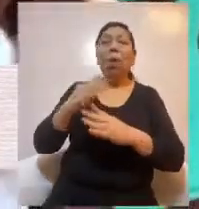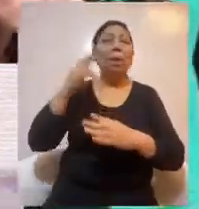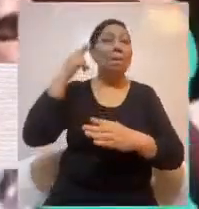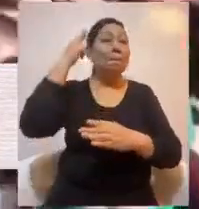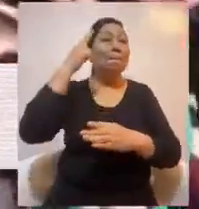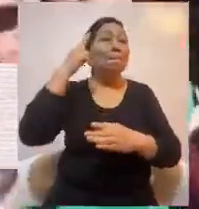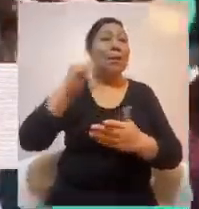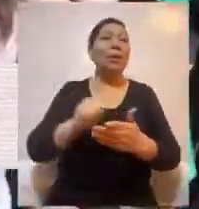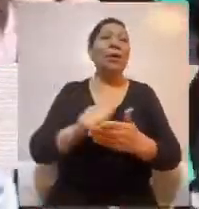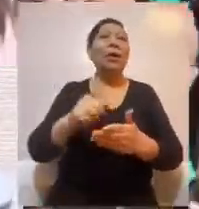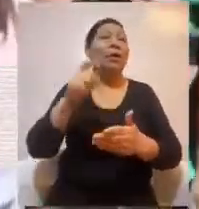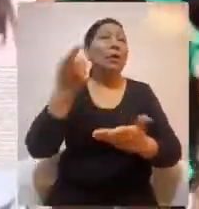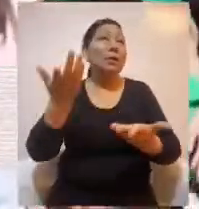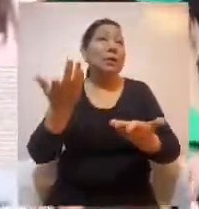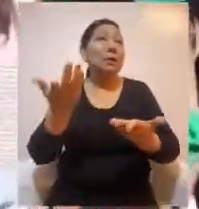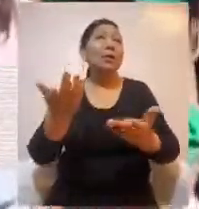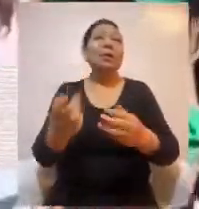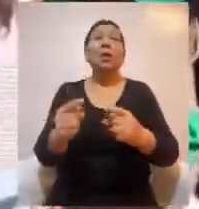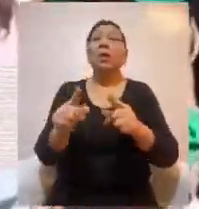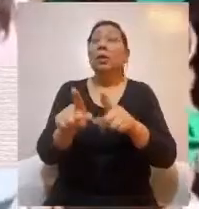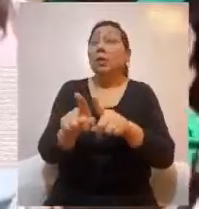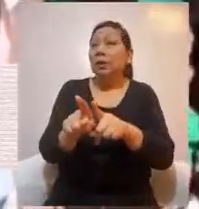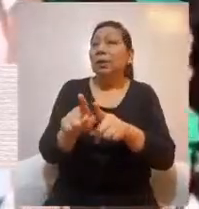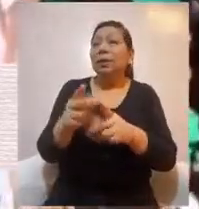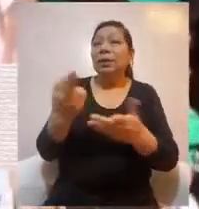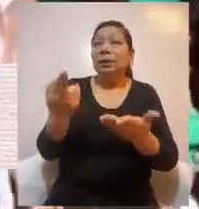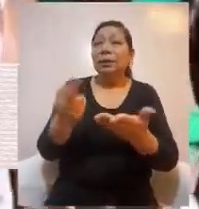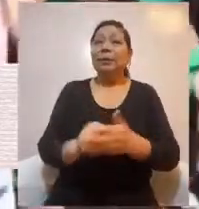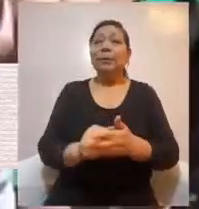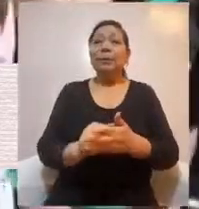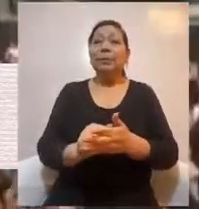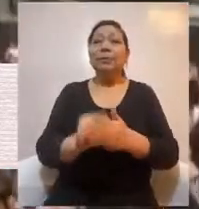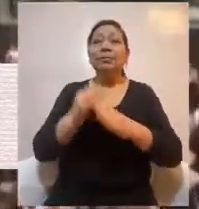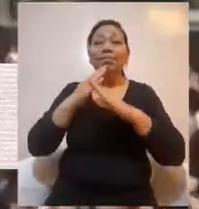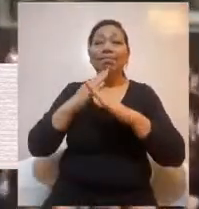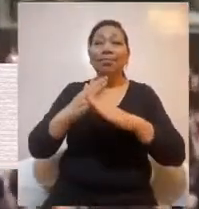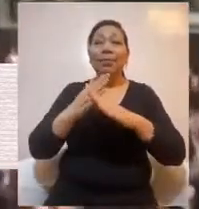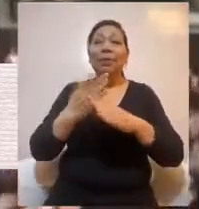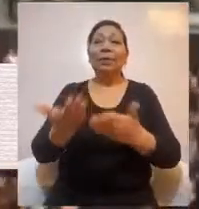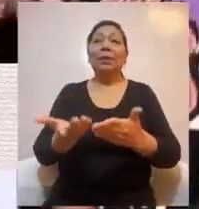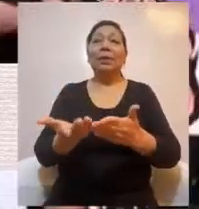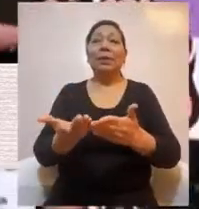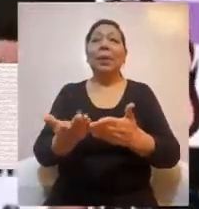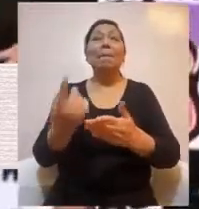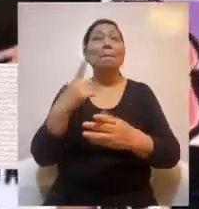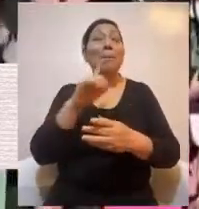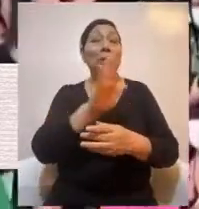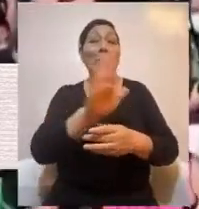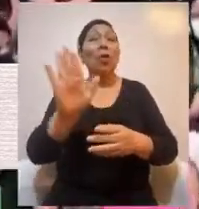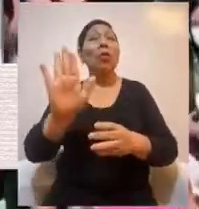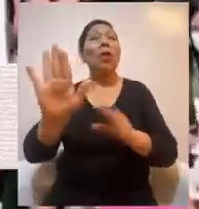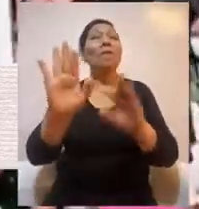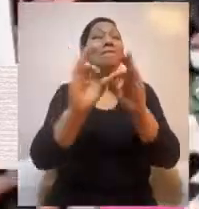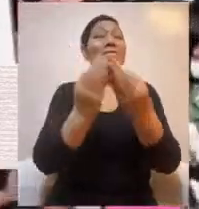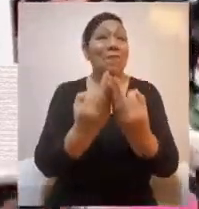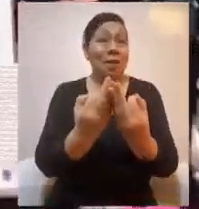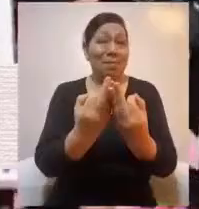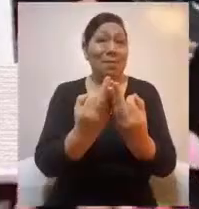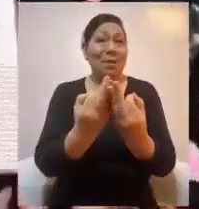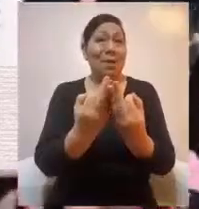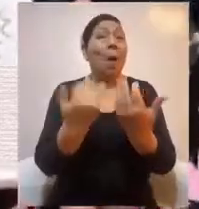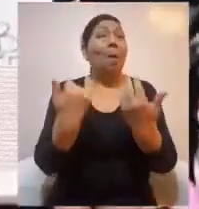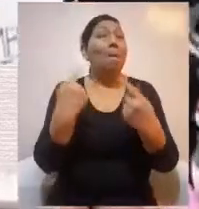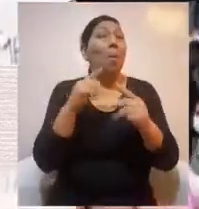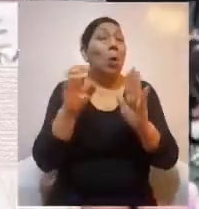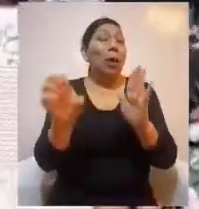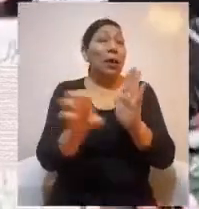discriminación por razones de sexo, y también incluso la discriminación por la especial situación de familia, que es